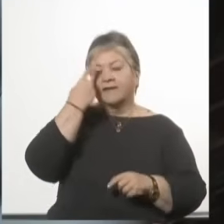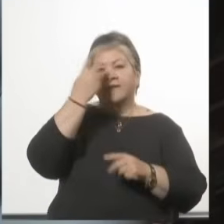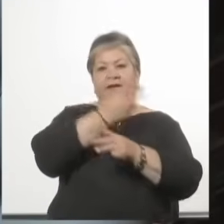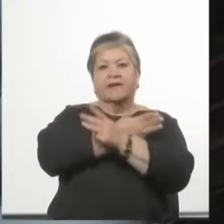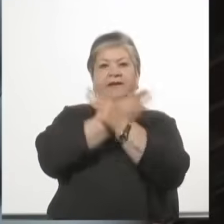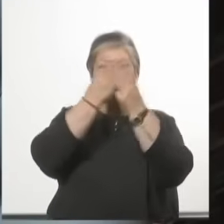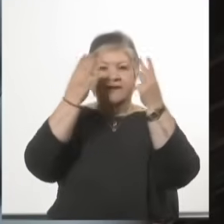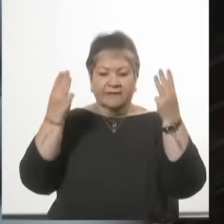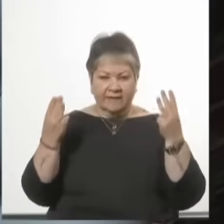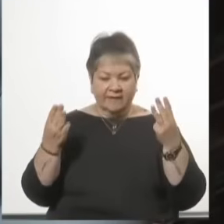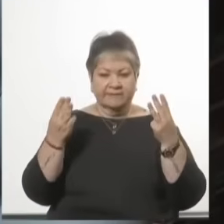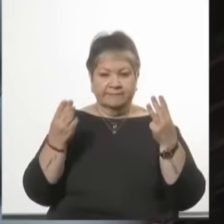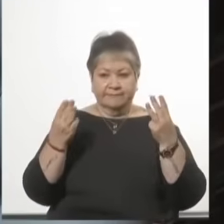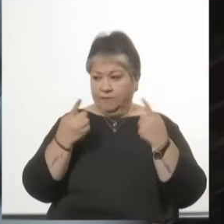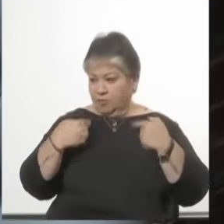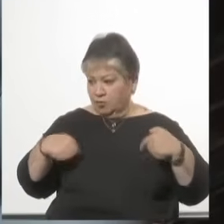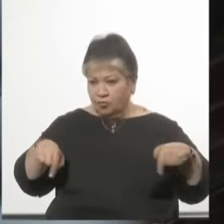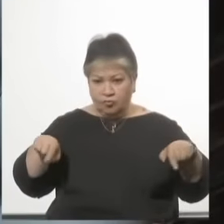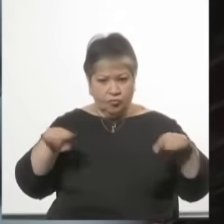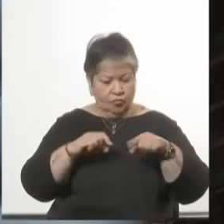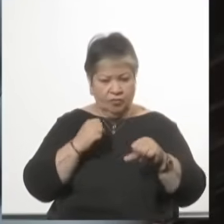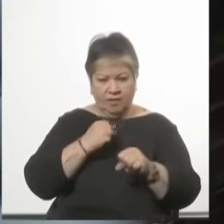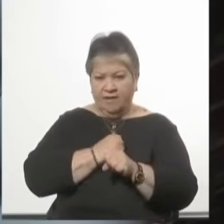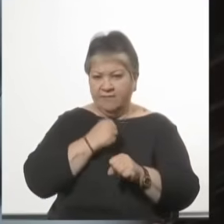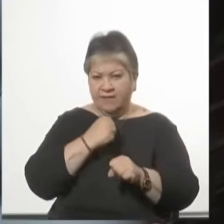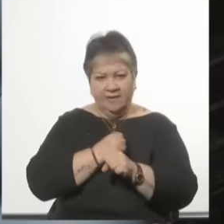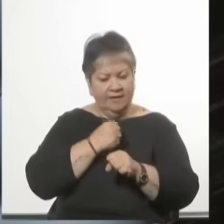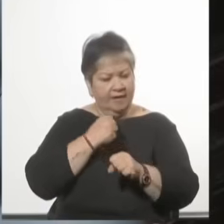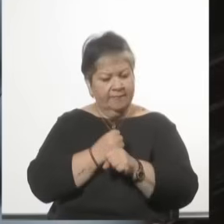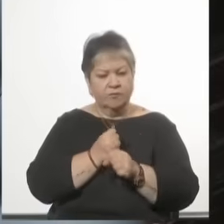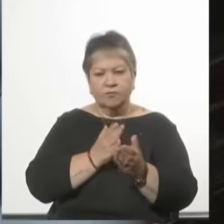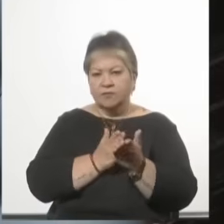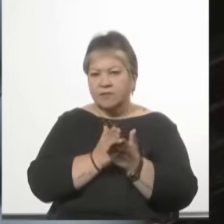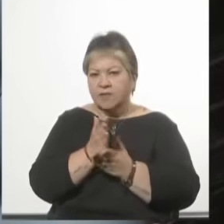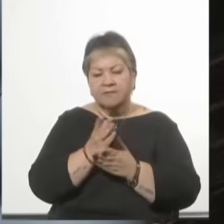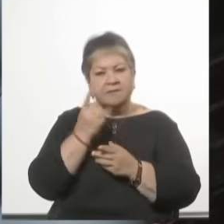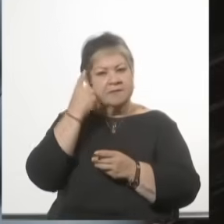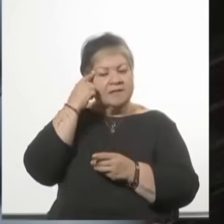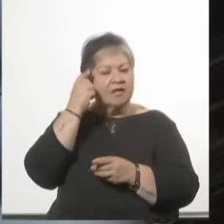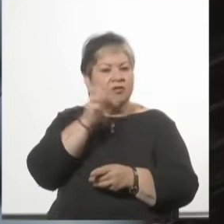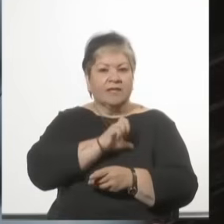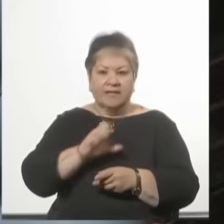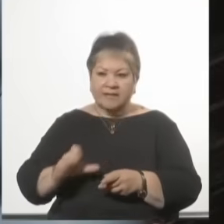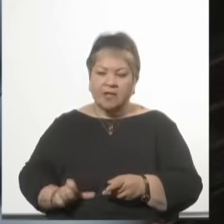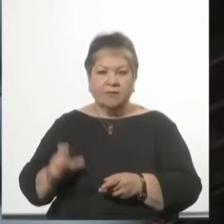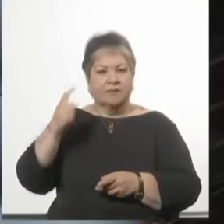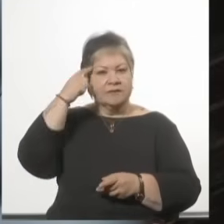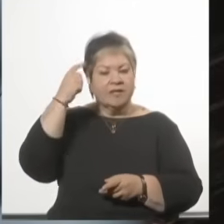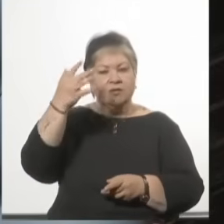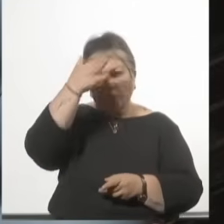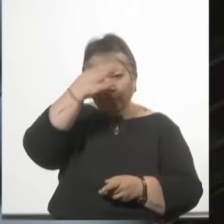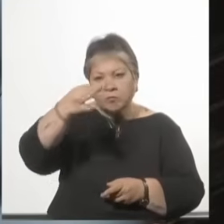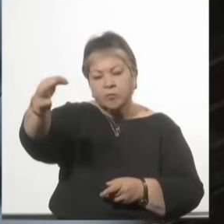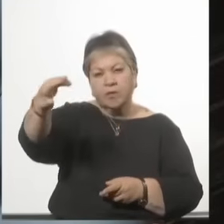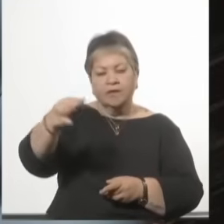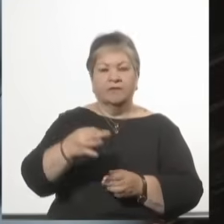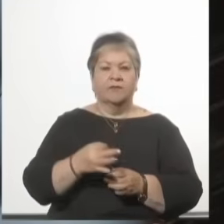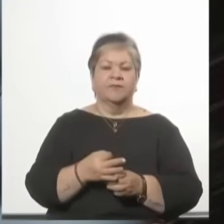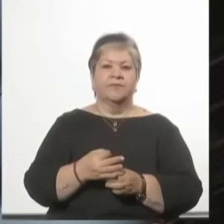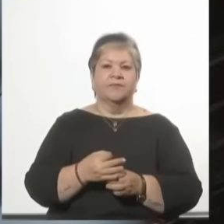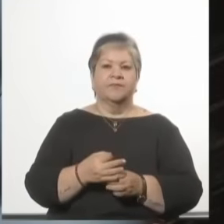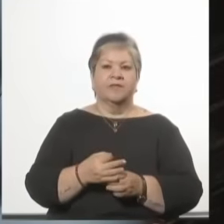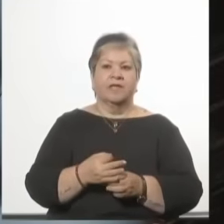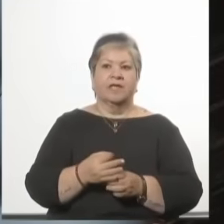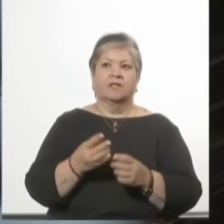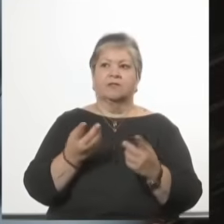a cuyo servicio estamos, está siempre subordinada a la acción del Estado, se ve satisfecho cabalmente mediante la presente